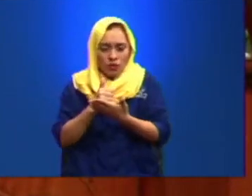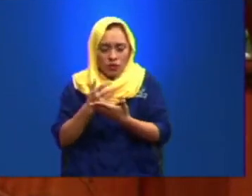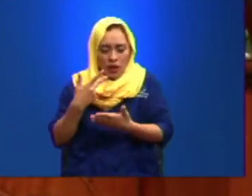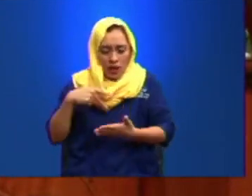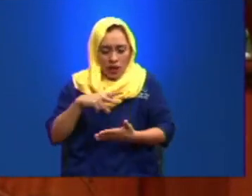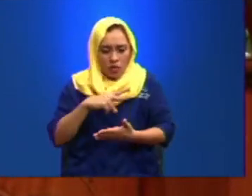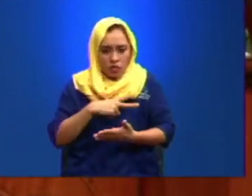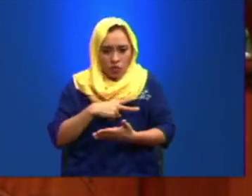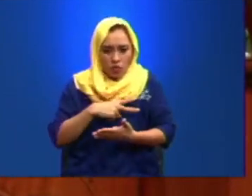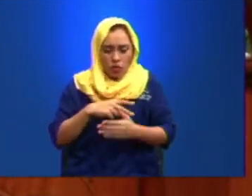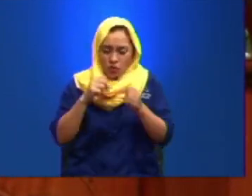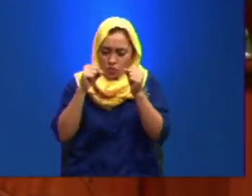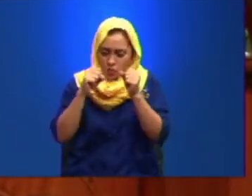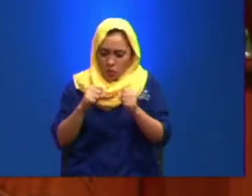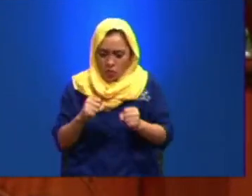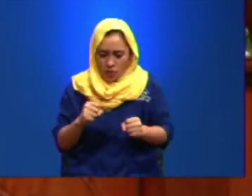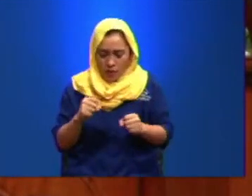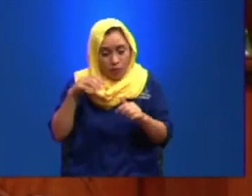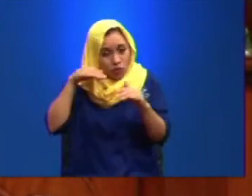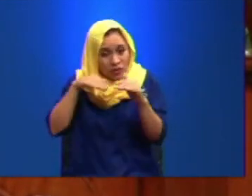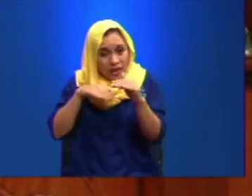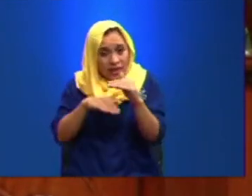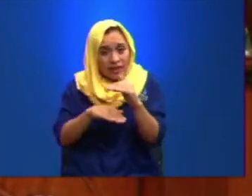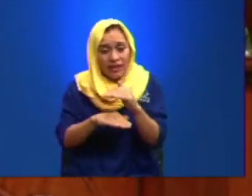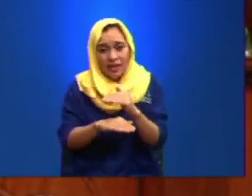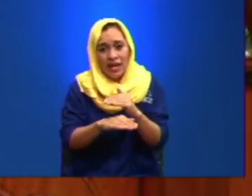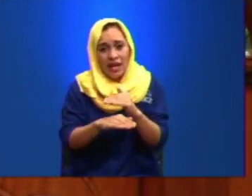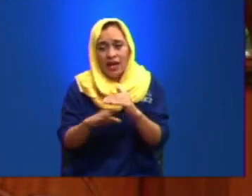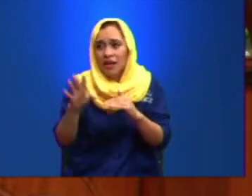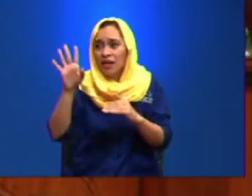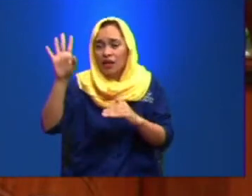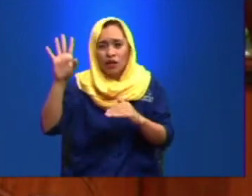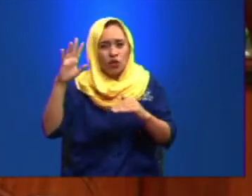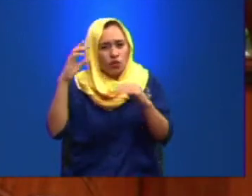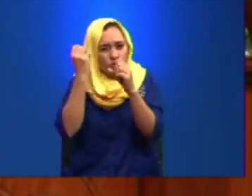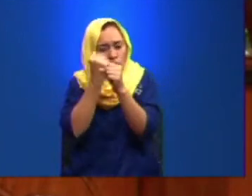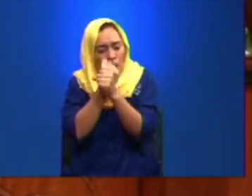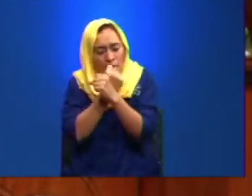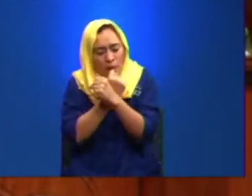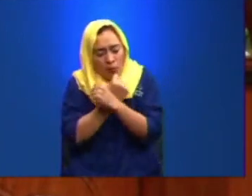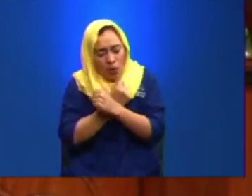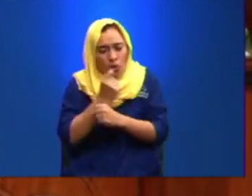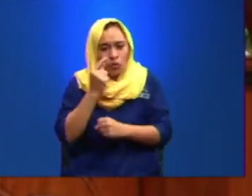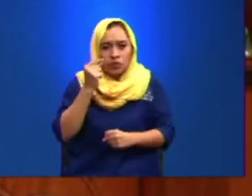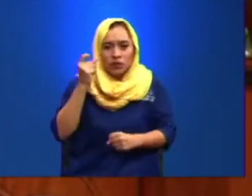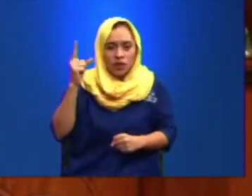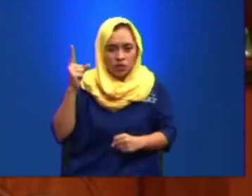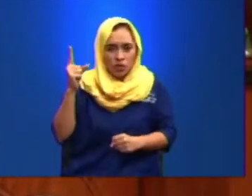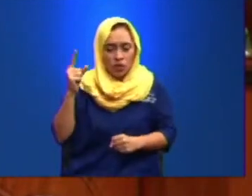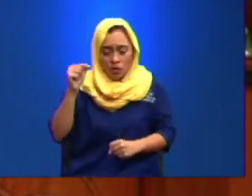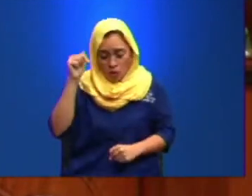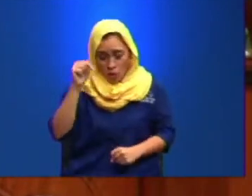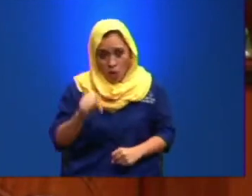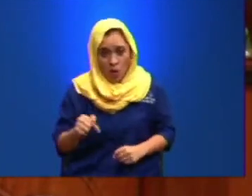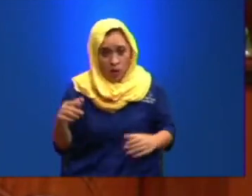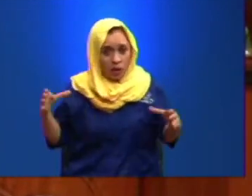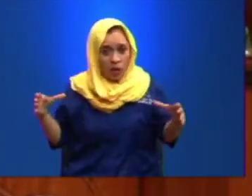que procede de tu amor nosotros en este momento poniéndonos de acuerdo señor